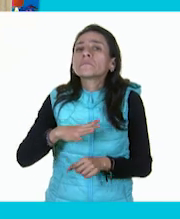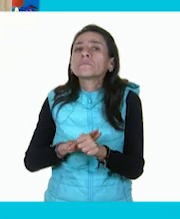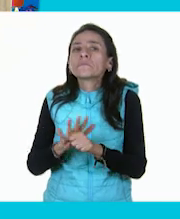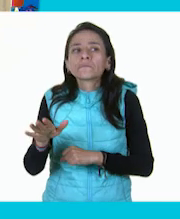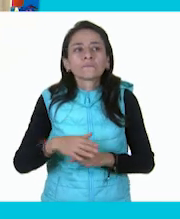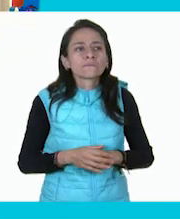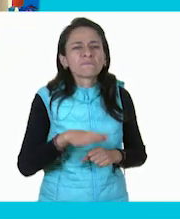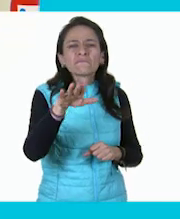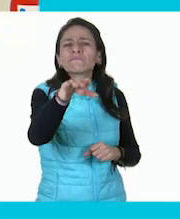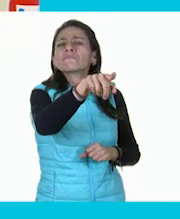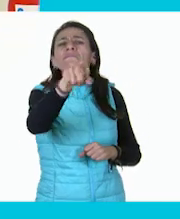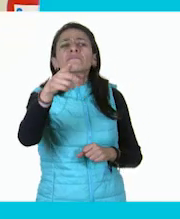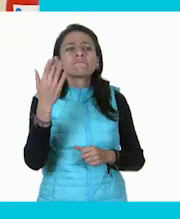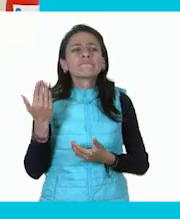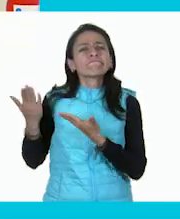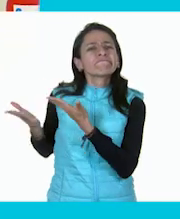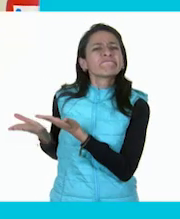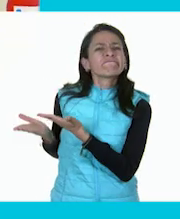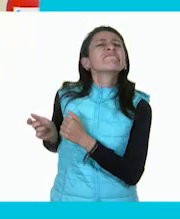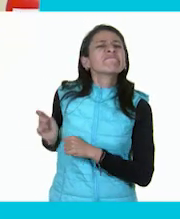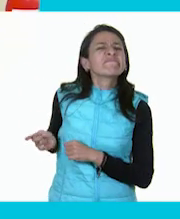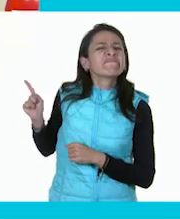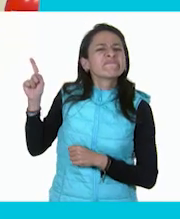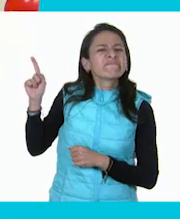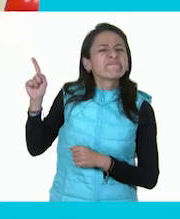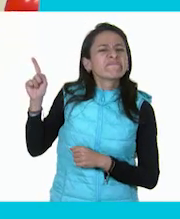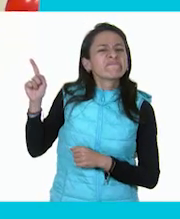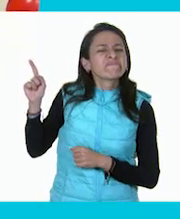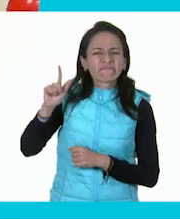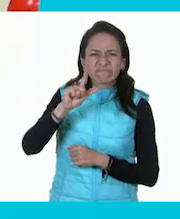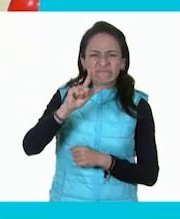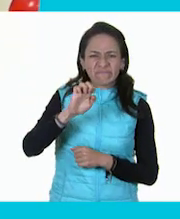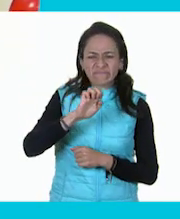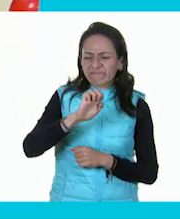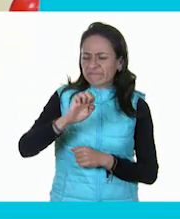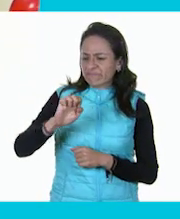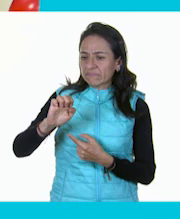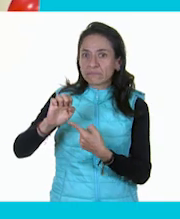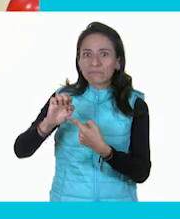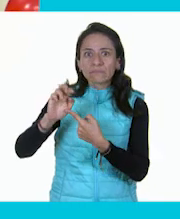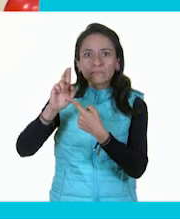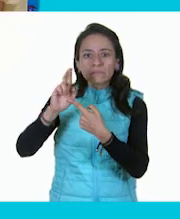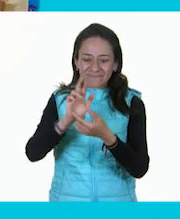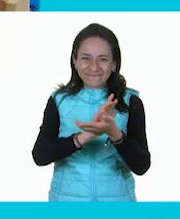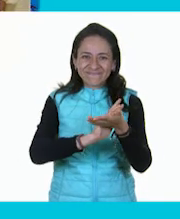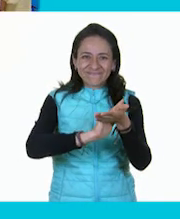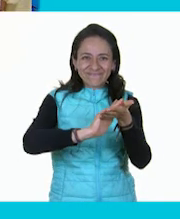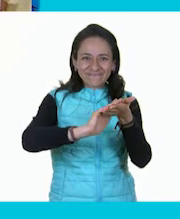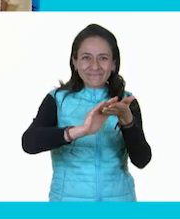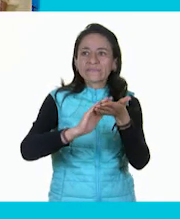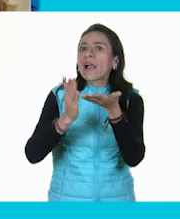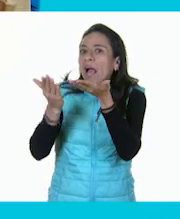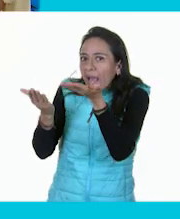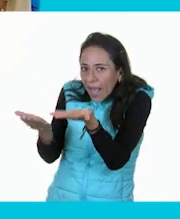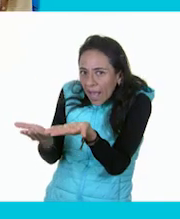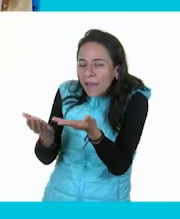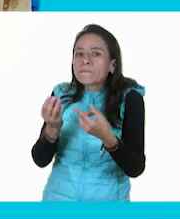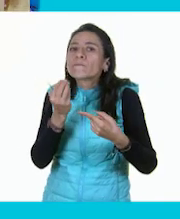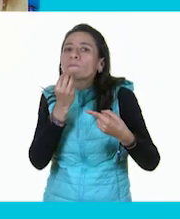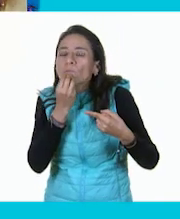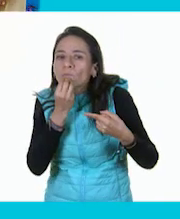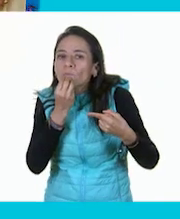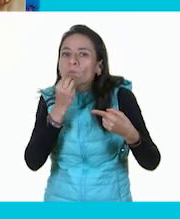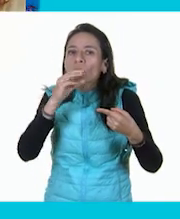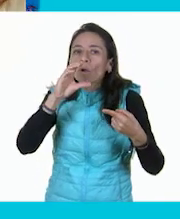ver, díganos en casa. Tengo leer. Ándale. ¿Y allá? Porque es comer,